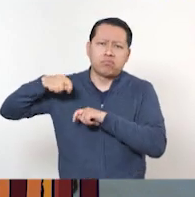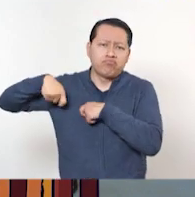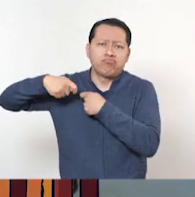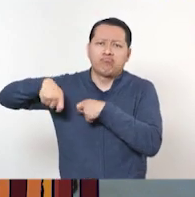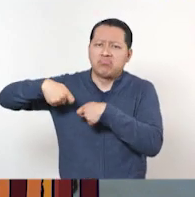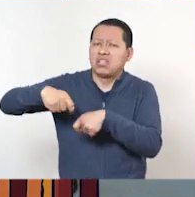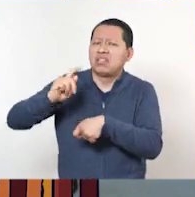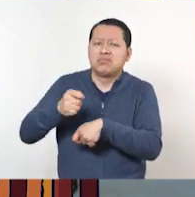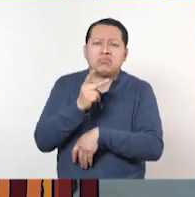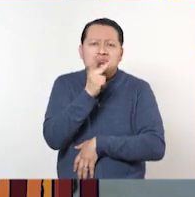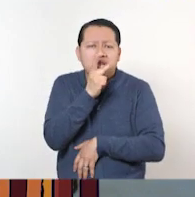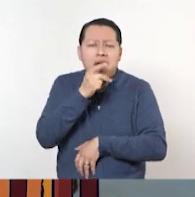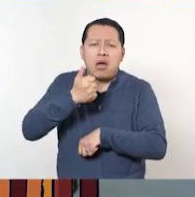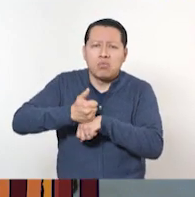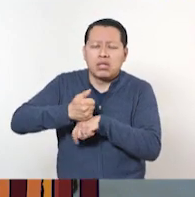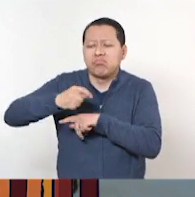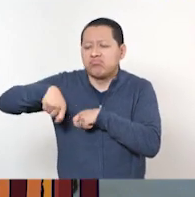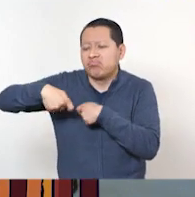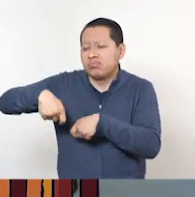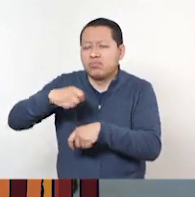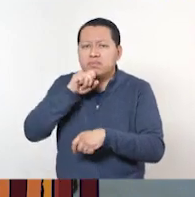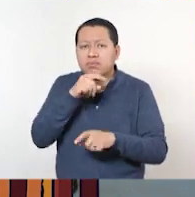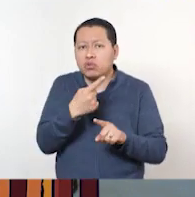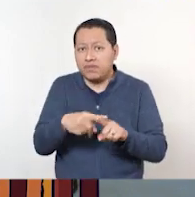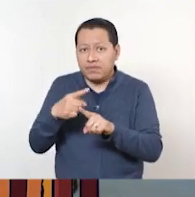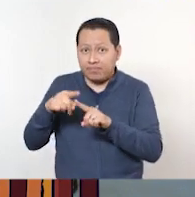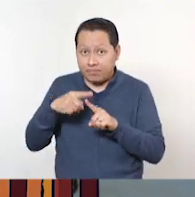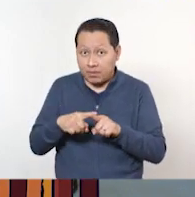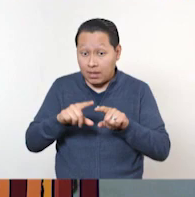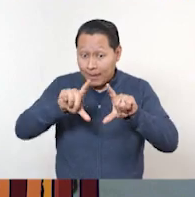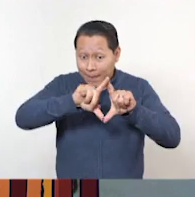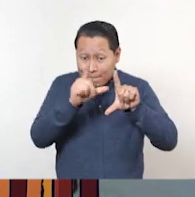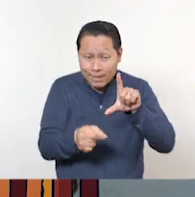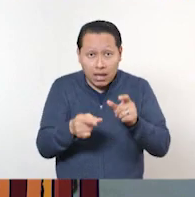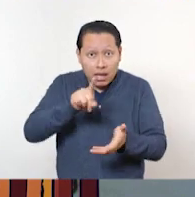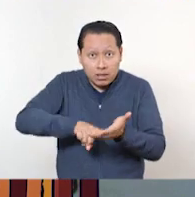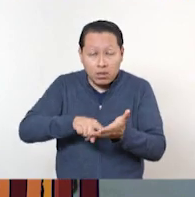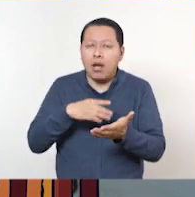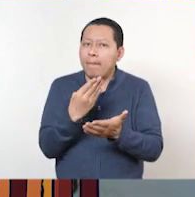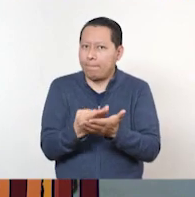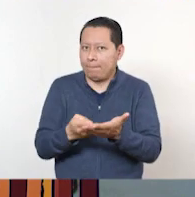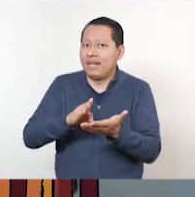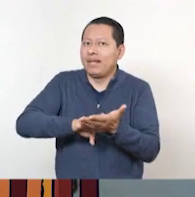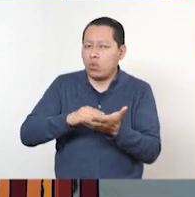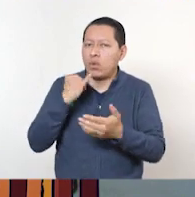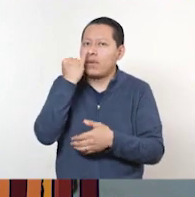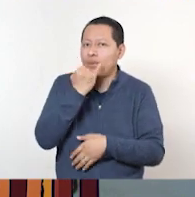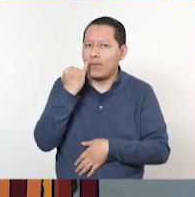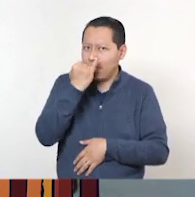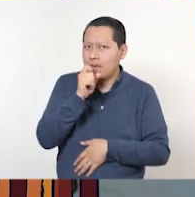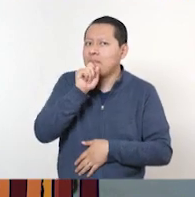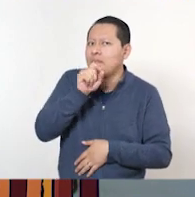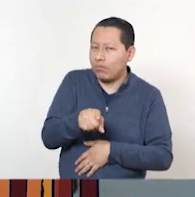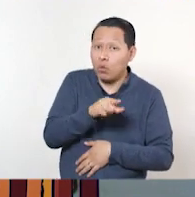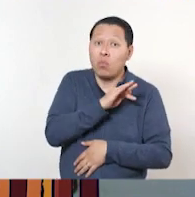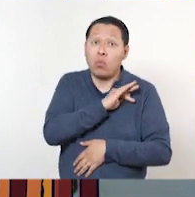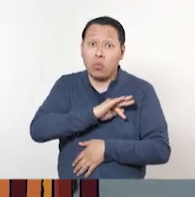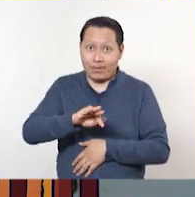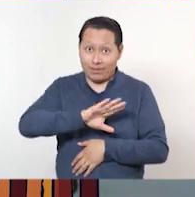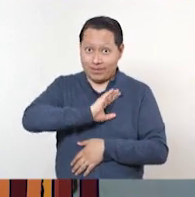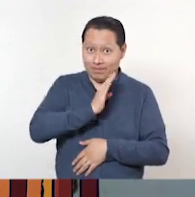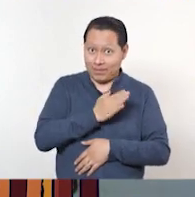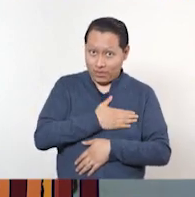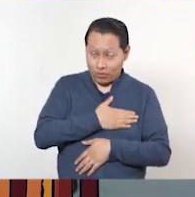de sus padres, de sus abuelos. Aún no se han dado cuenta que muchas personas en nuestro país son bilingües, porque hablan una